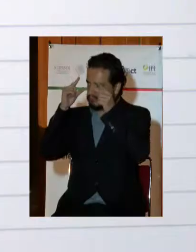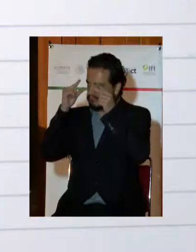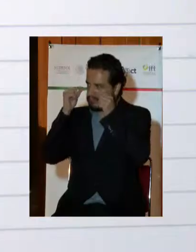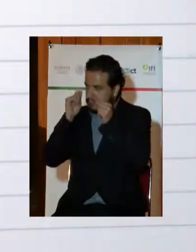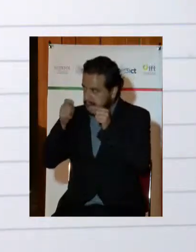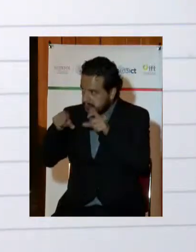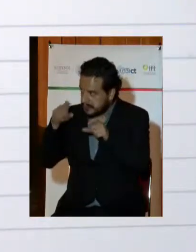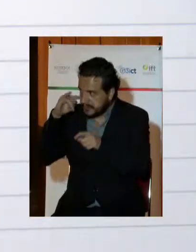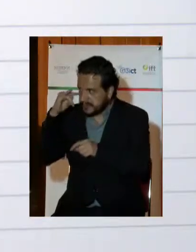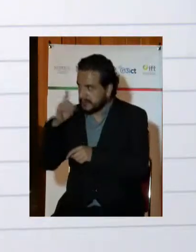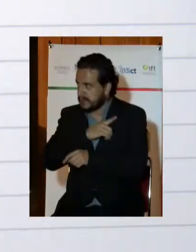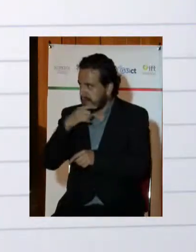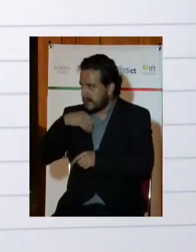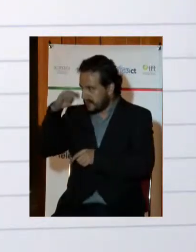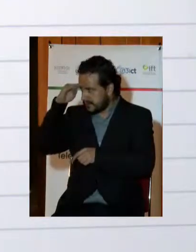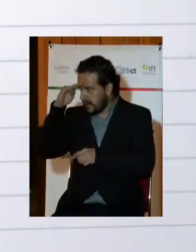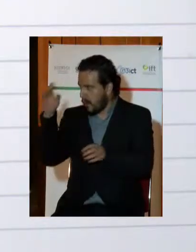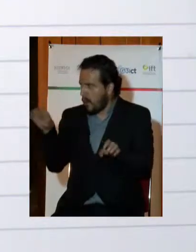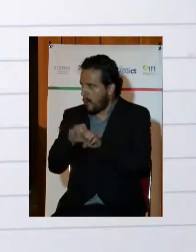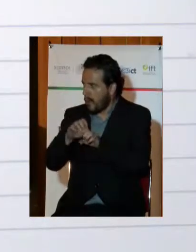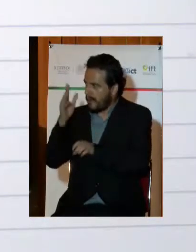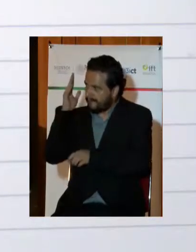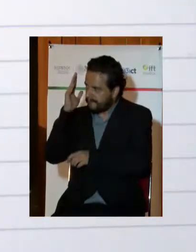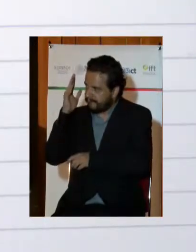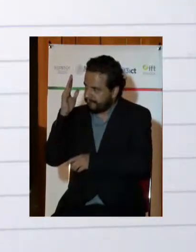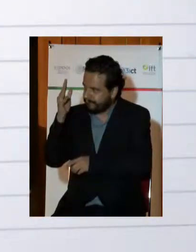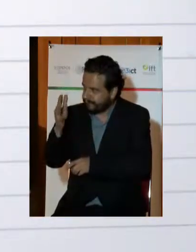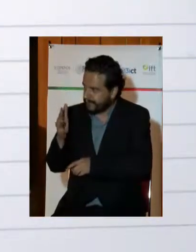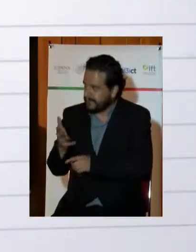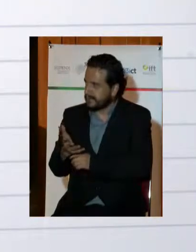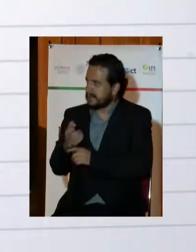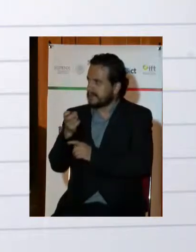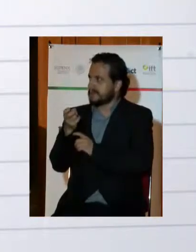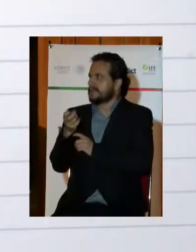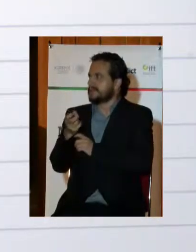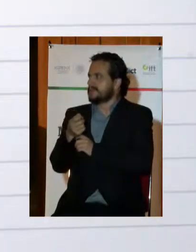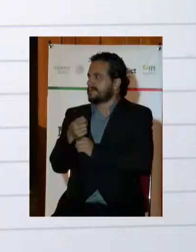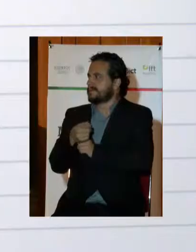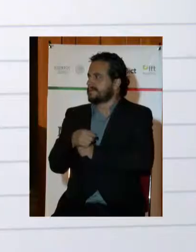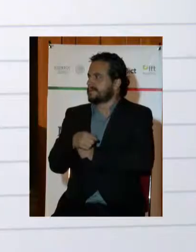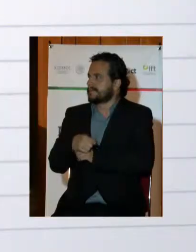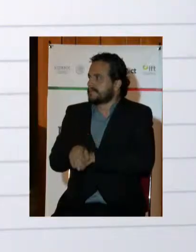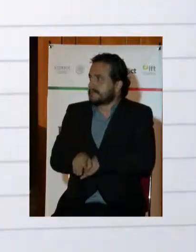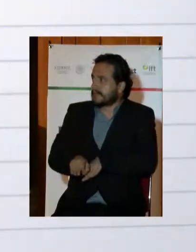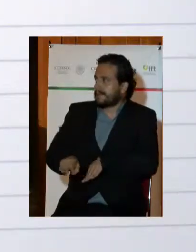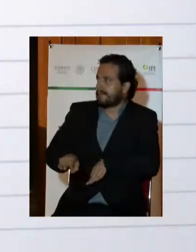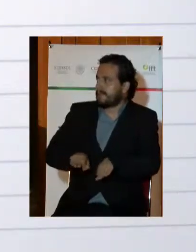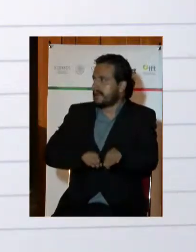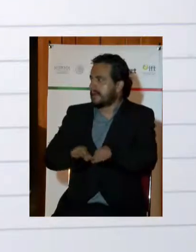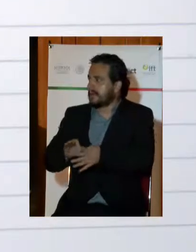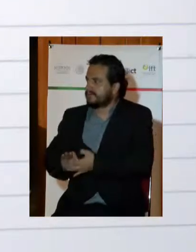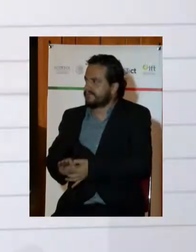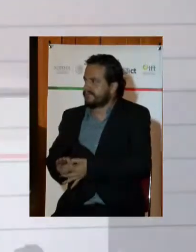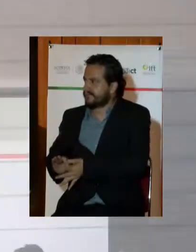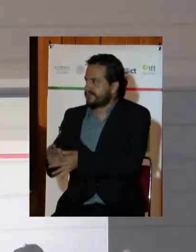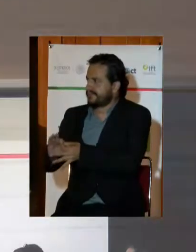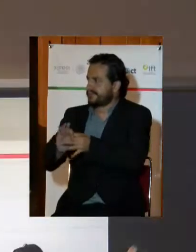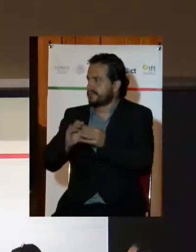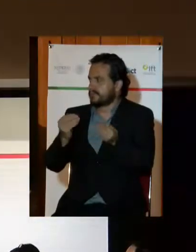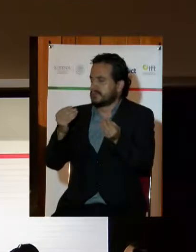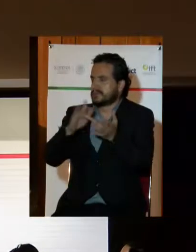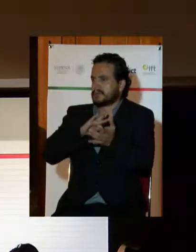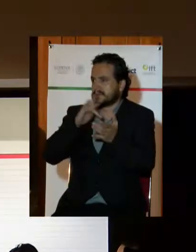diseñen hipster y cool para los de la Condesa, diseñen para nosotros que vamos a estar viejitos mañana y vamos a querer comprar en internet, ¿no?